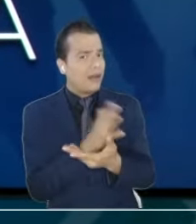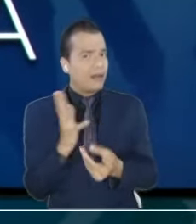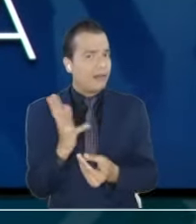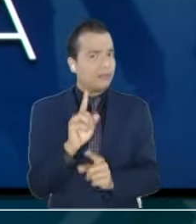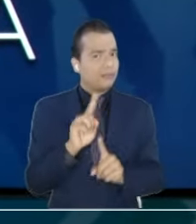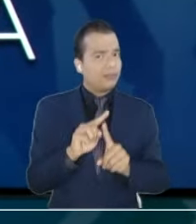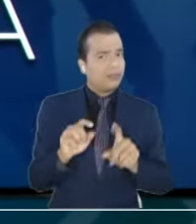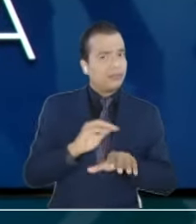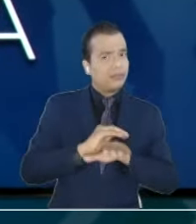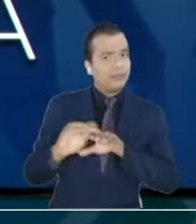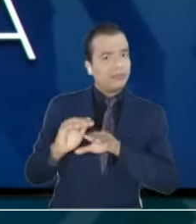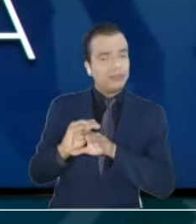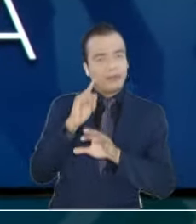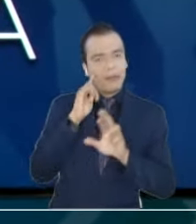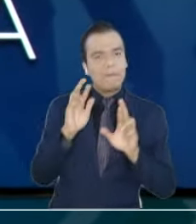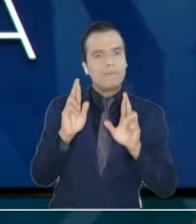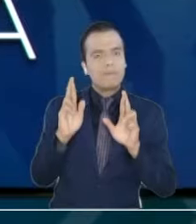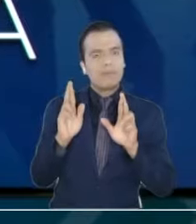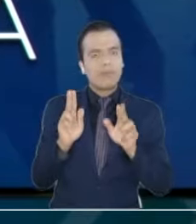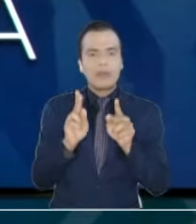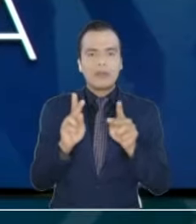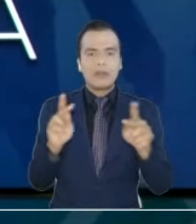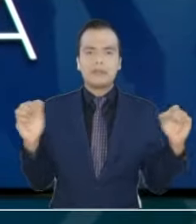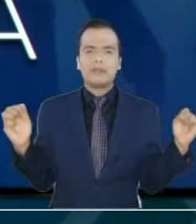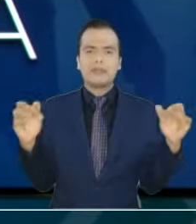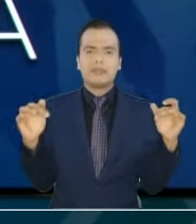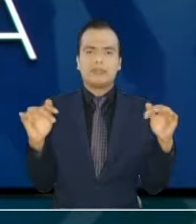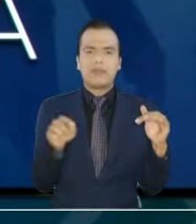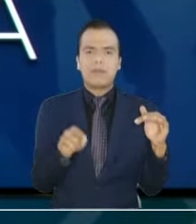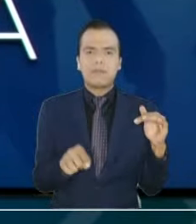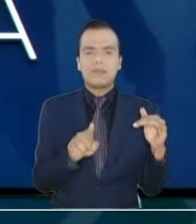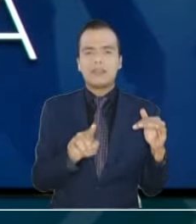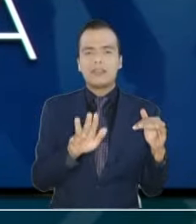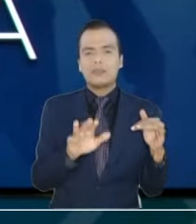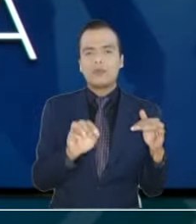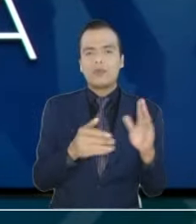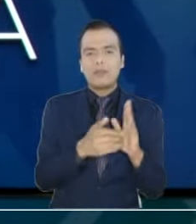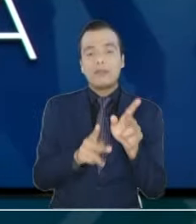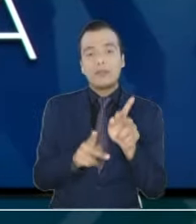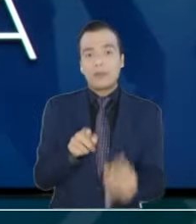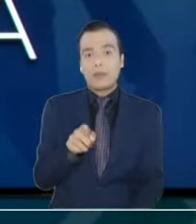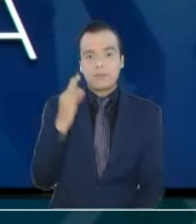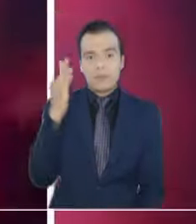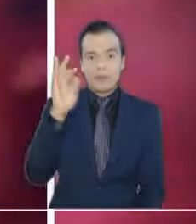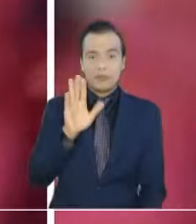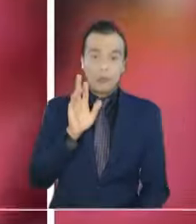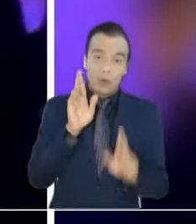espera que alrededor de 150.000 turistas arriben a la Villa de Las Palmas.